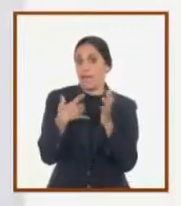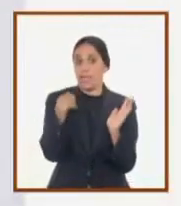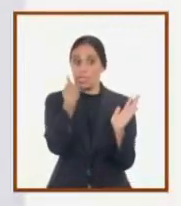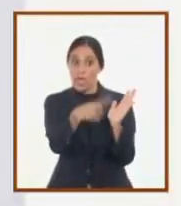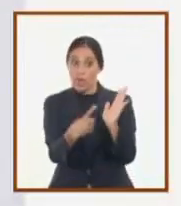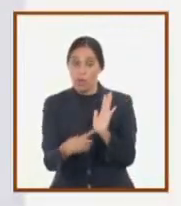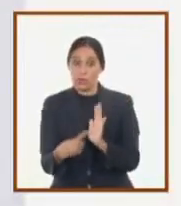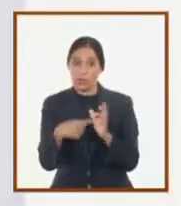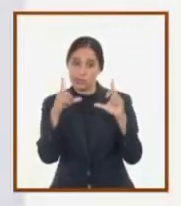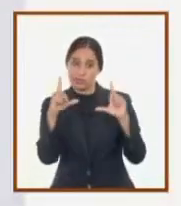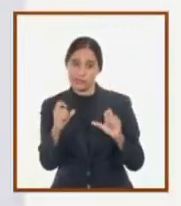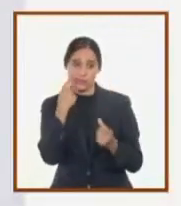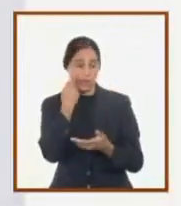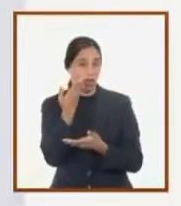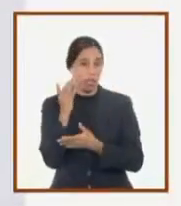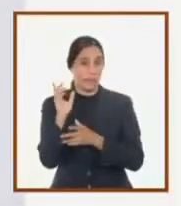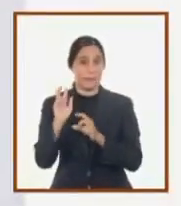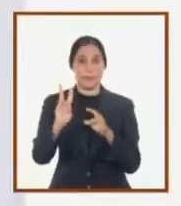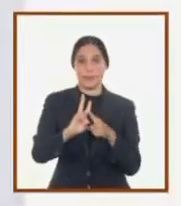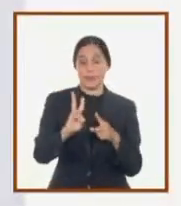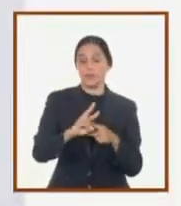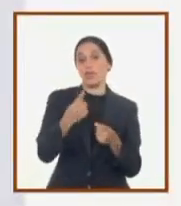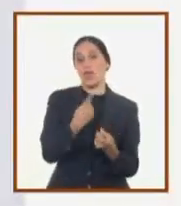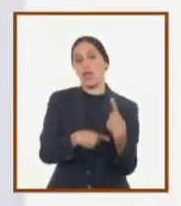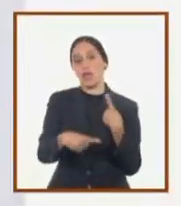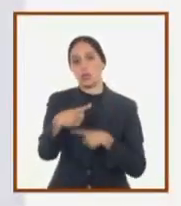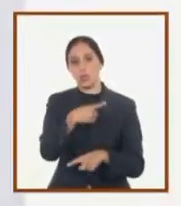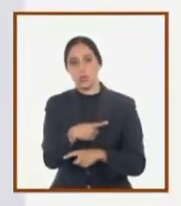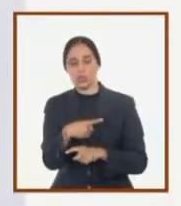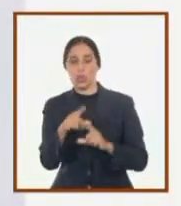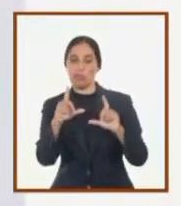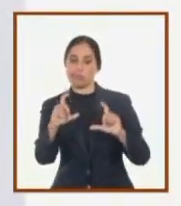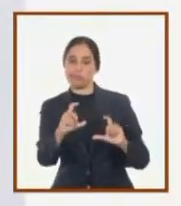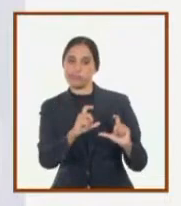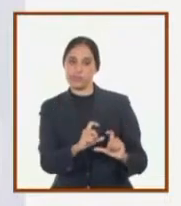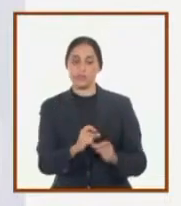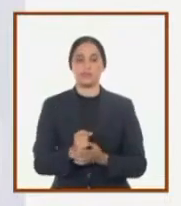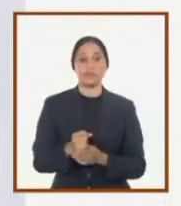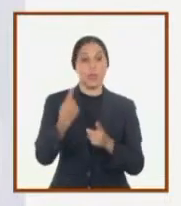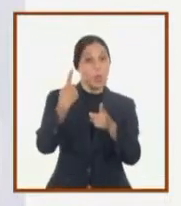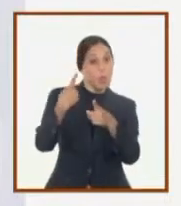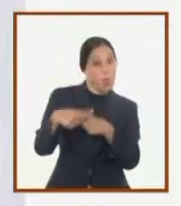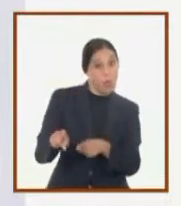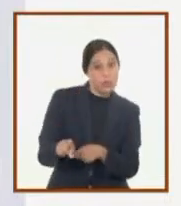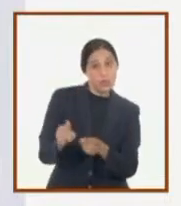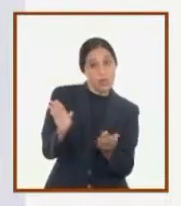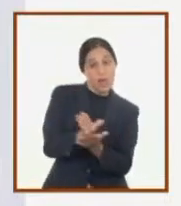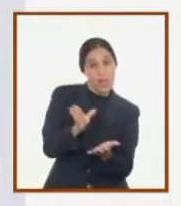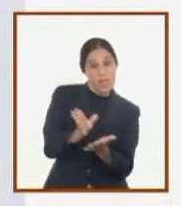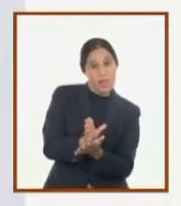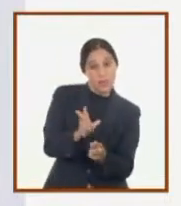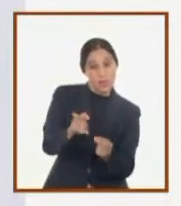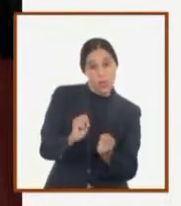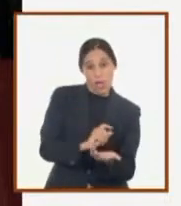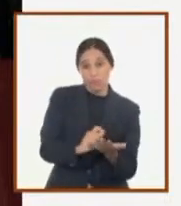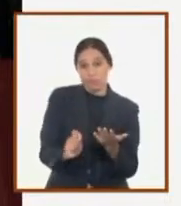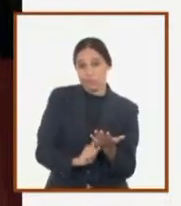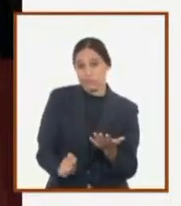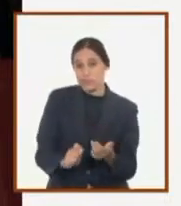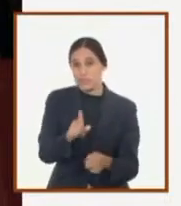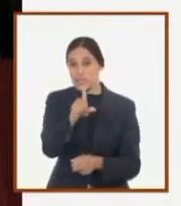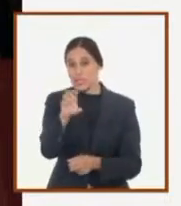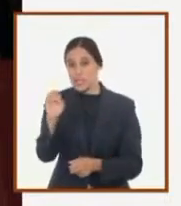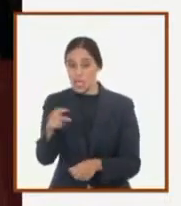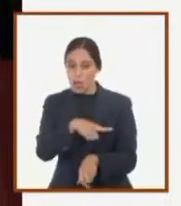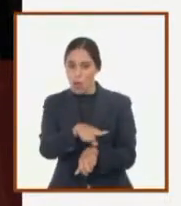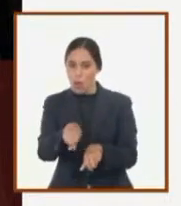incorporan Pero bueno eh la Génesis Está ya en aquel equipo 100 horas con Fidel que después pimos hacer el documental que hicimos en la mesa con